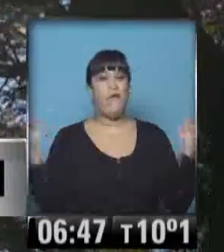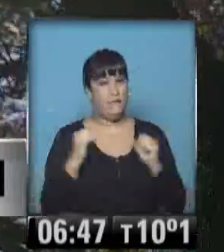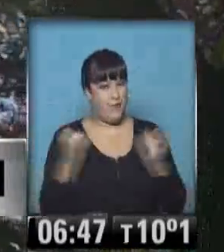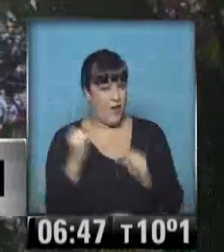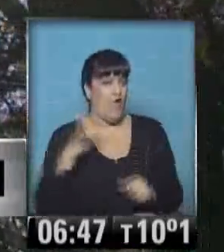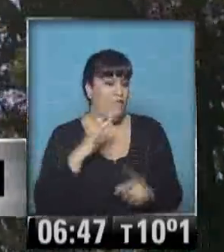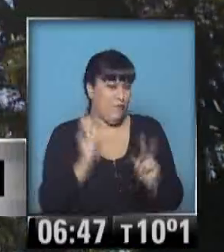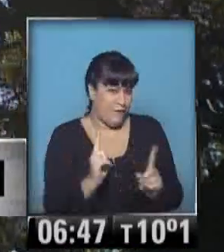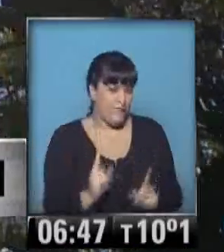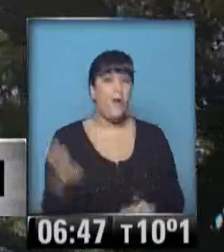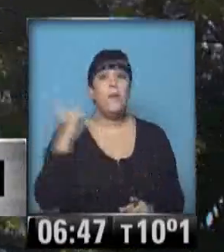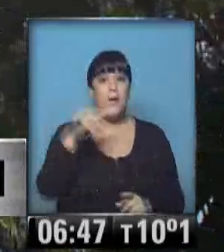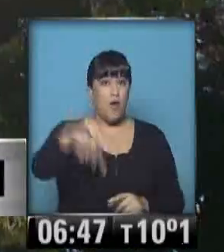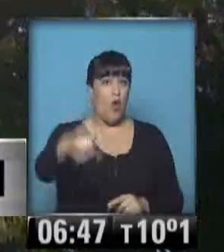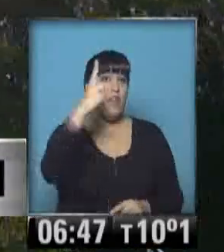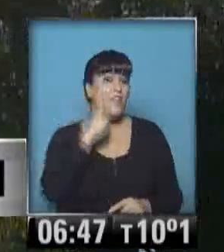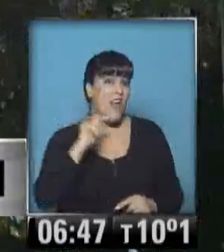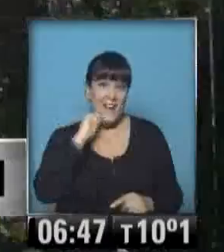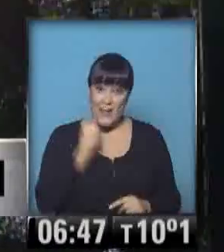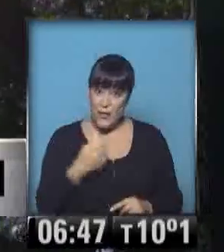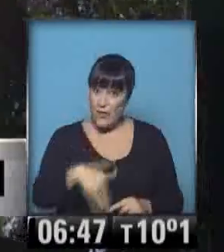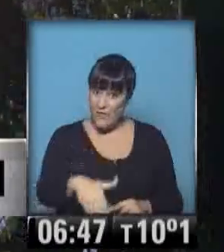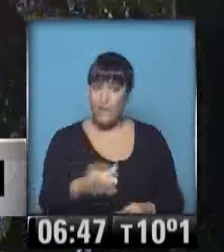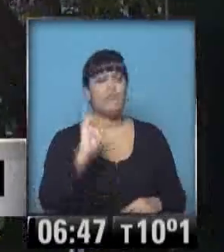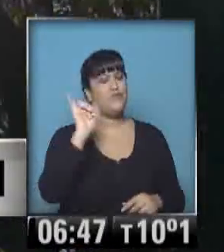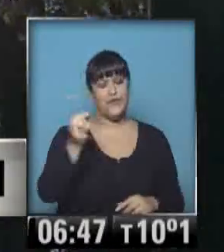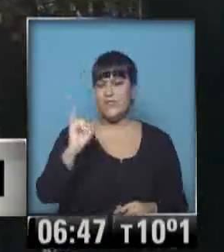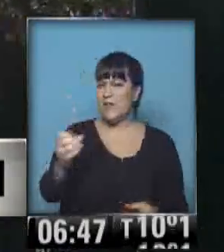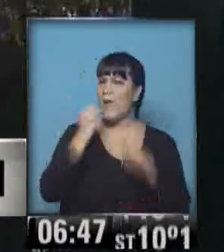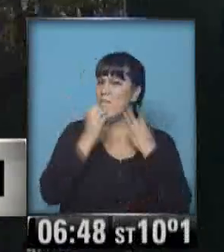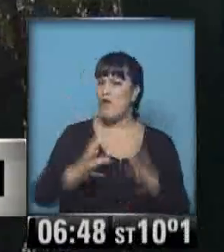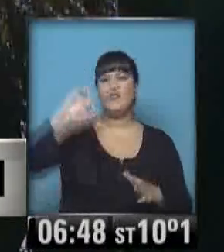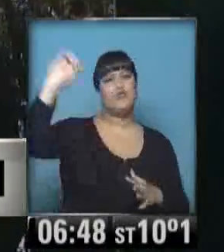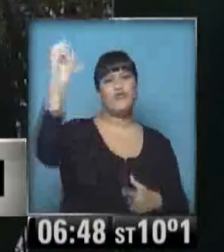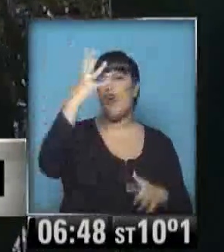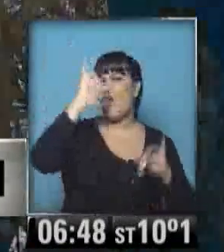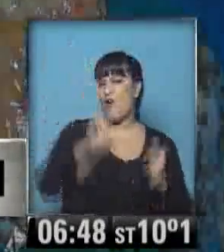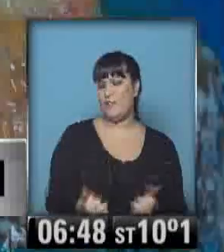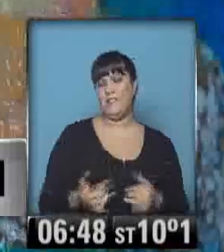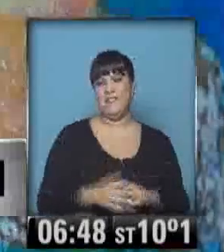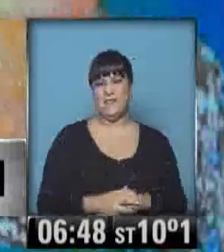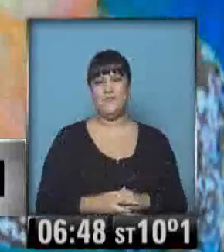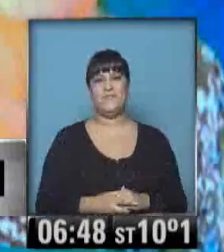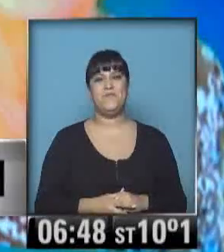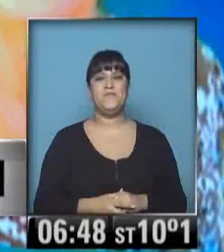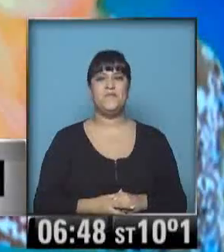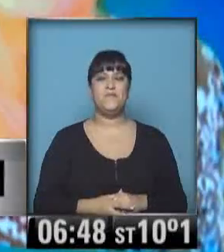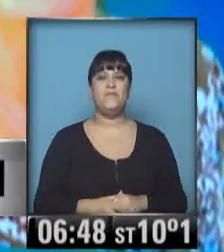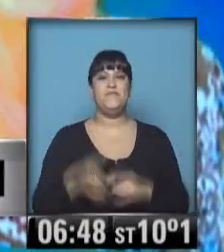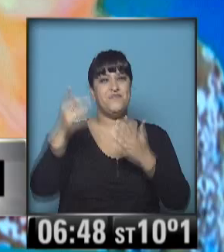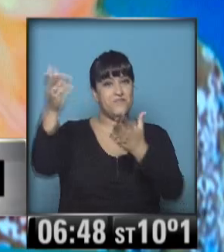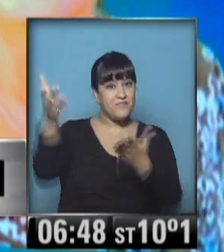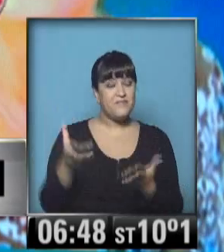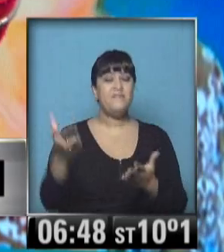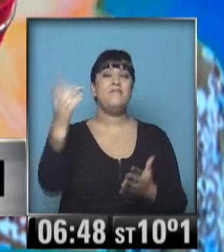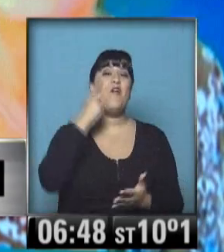todavía, pero hoy va a ser una linda jornada. Lindísimo, Lourdes, con solazo, solazo en el cielo. Les presentamos al